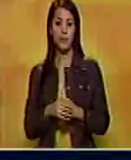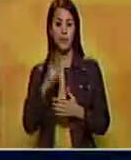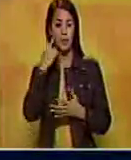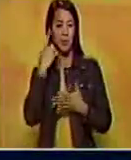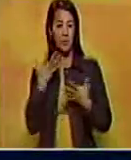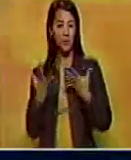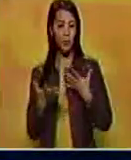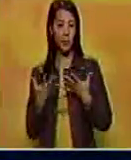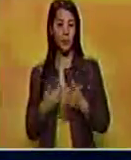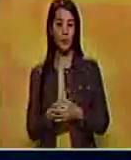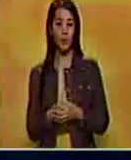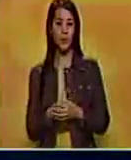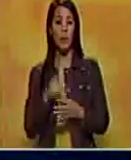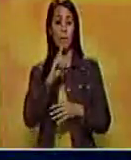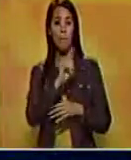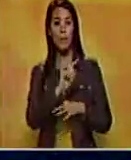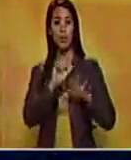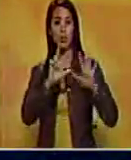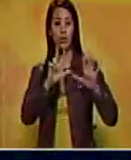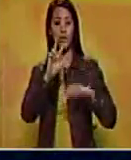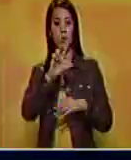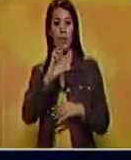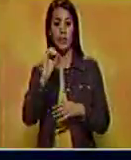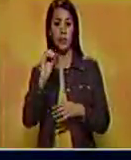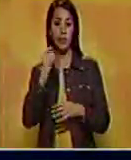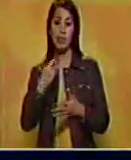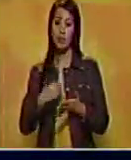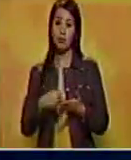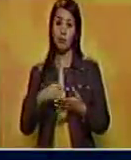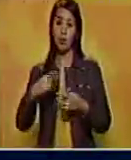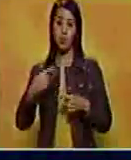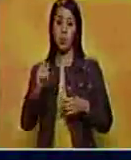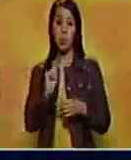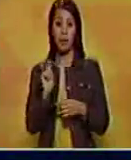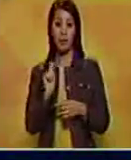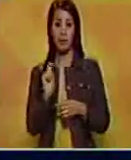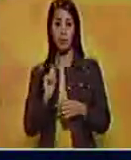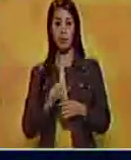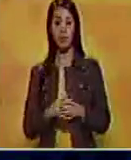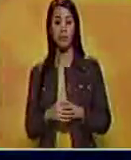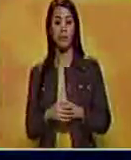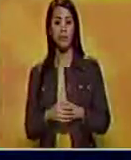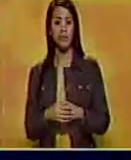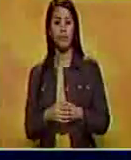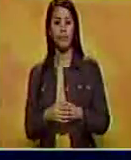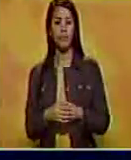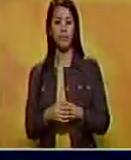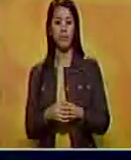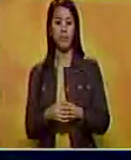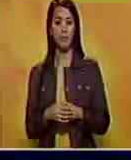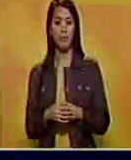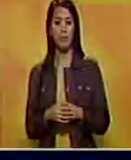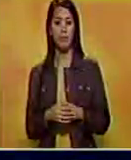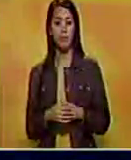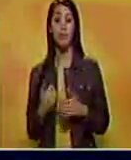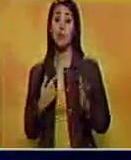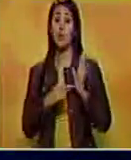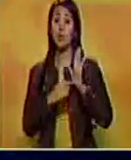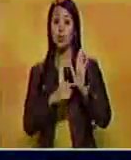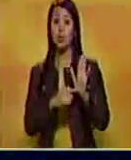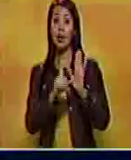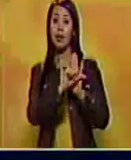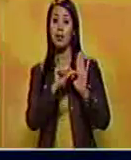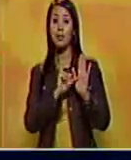máximo del equivalente a 1.830 unidades tributarias mensuales esto sin perjuicio de lo dispuesto en el artículo